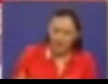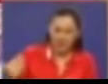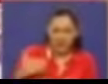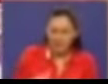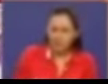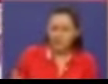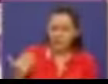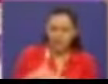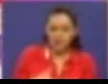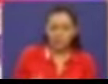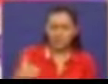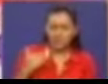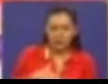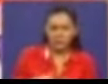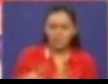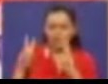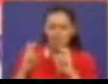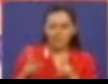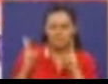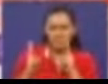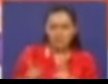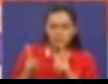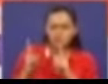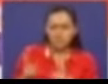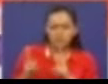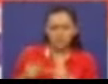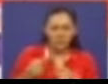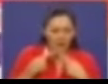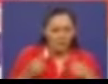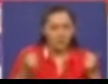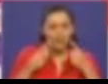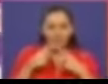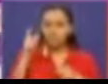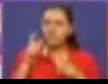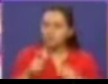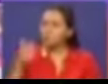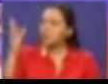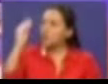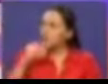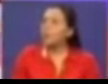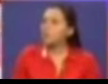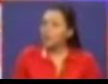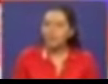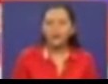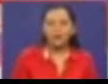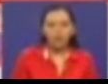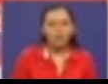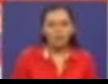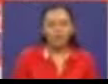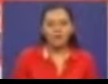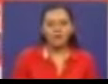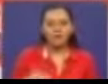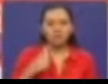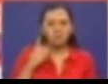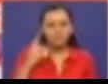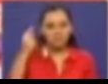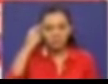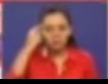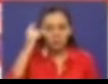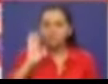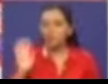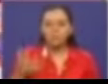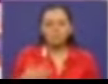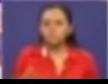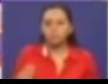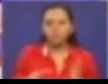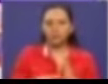que hay excesivo gasto corriente y despilfarro. Y ya la gente ni se acuerda cómo empezó el cuento, pero ya está integrado